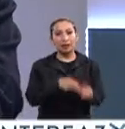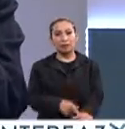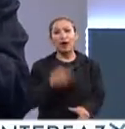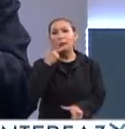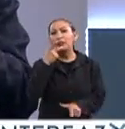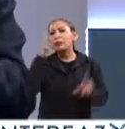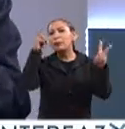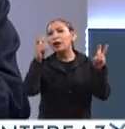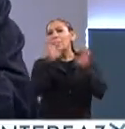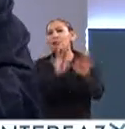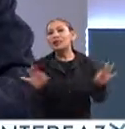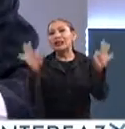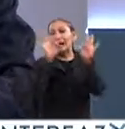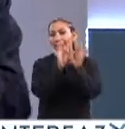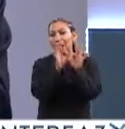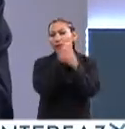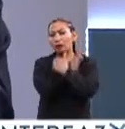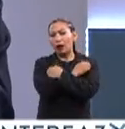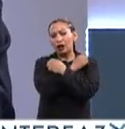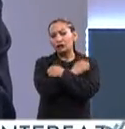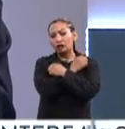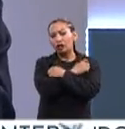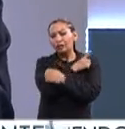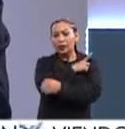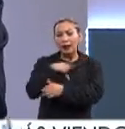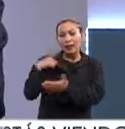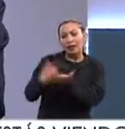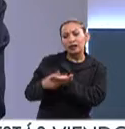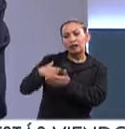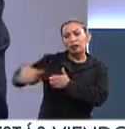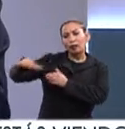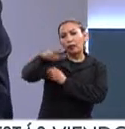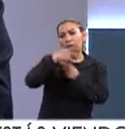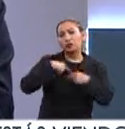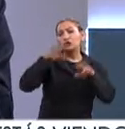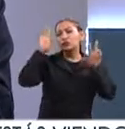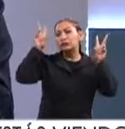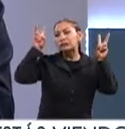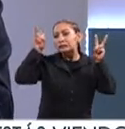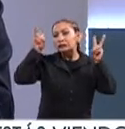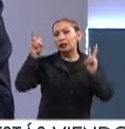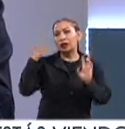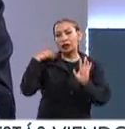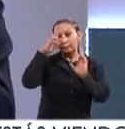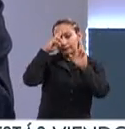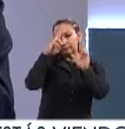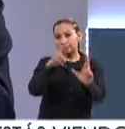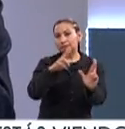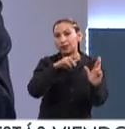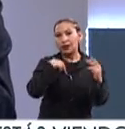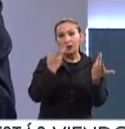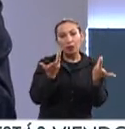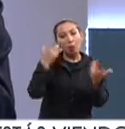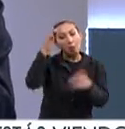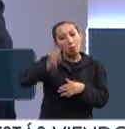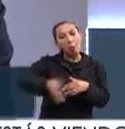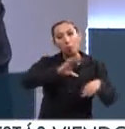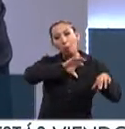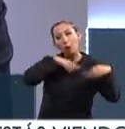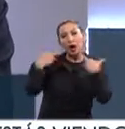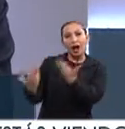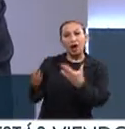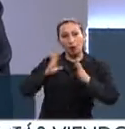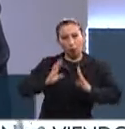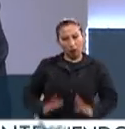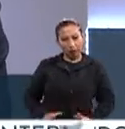Continuamos hablando sobre la importancia, la educación que debe existir en nuestra sociedad sobre la cultura de la donación de órganos, una cultura